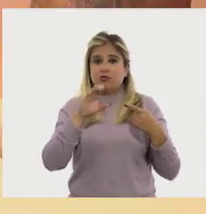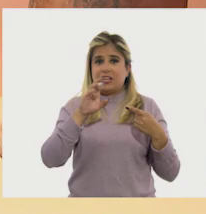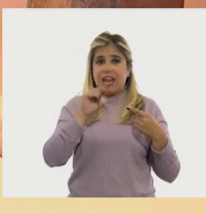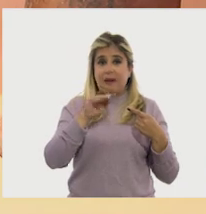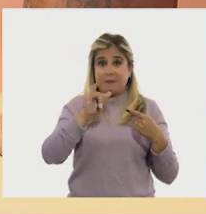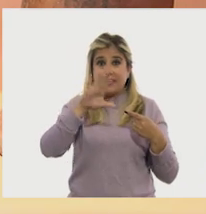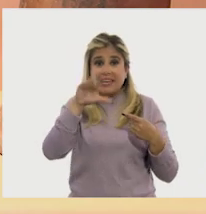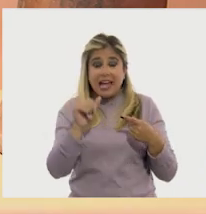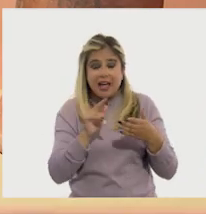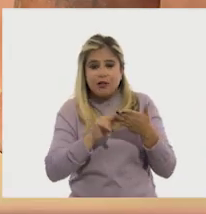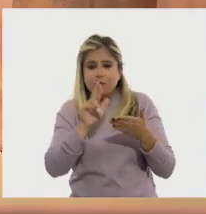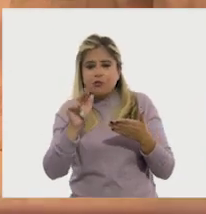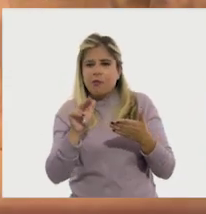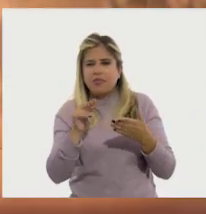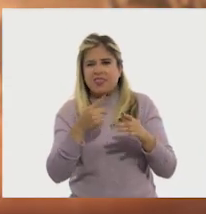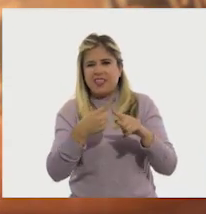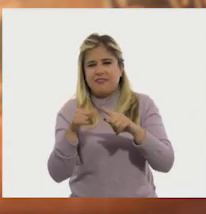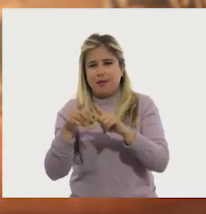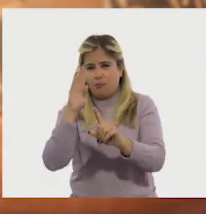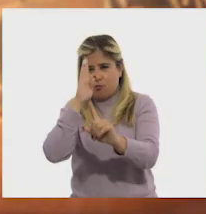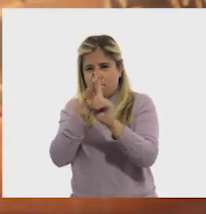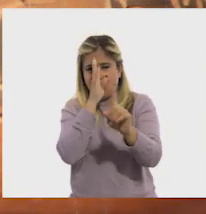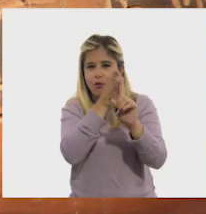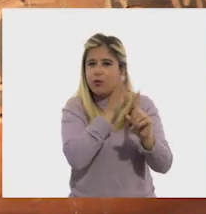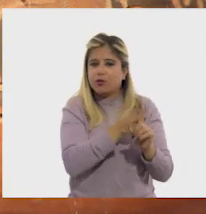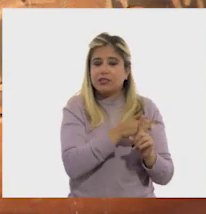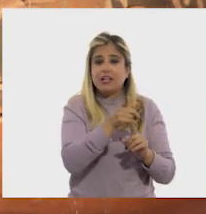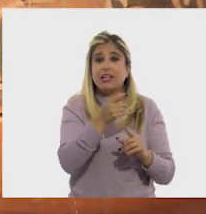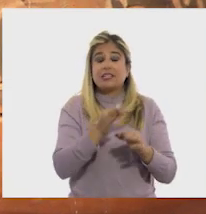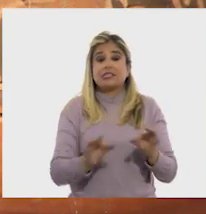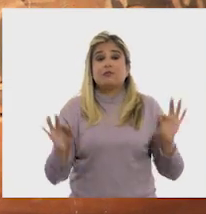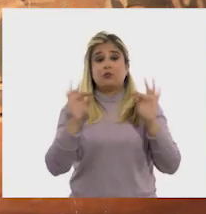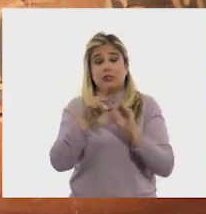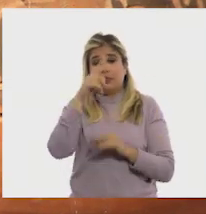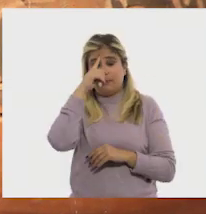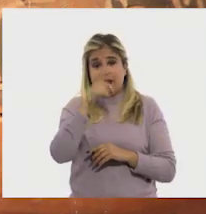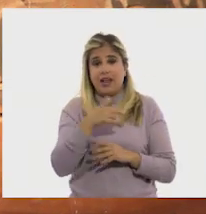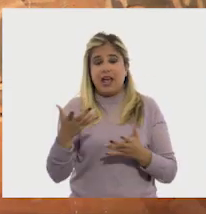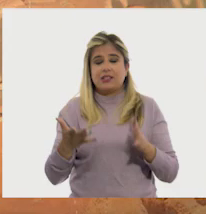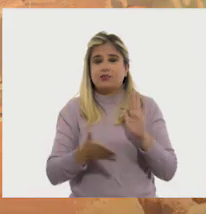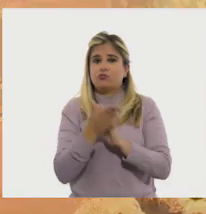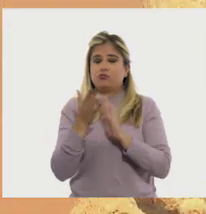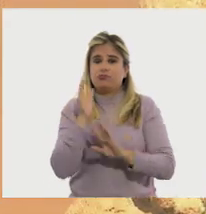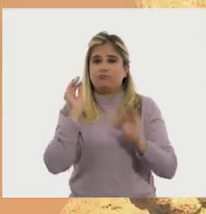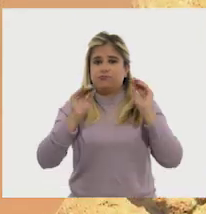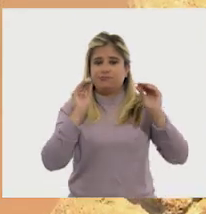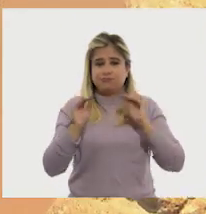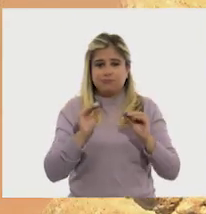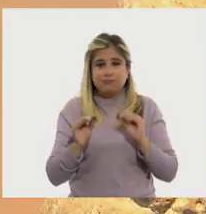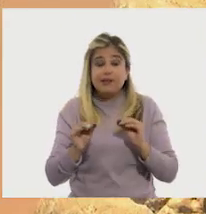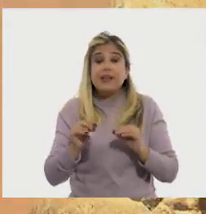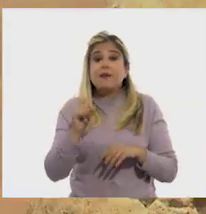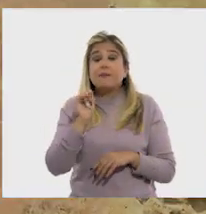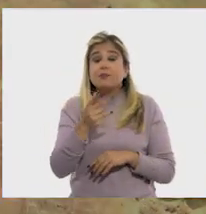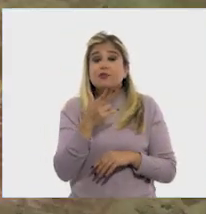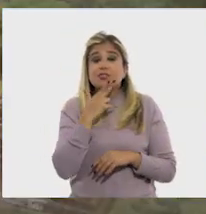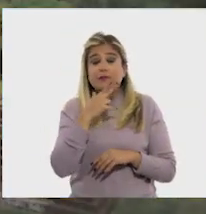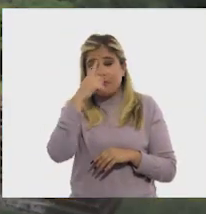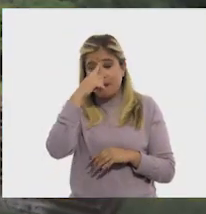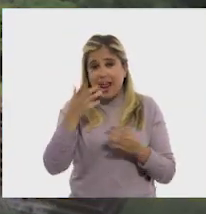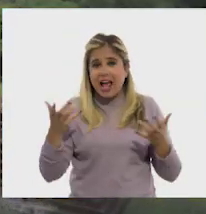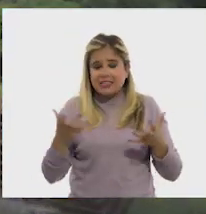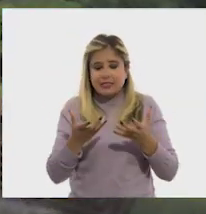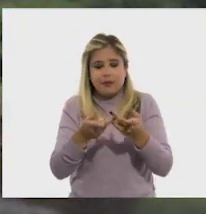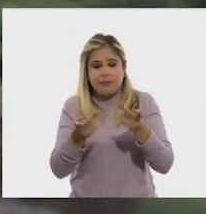tuvo diferentes propósitos. Además de ser un elemento importante para sus construcciones, también servía para crear